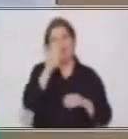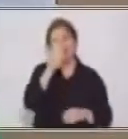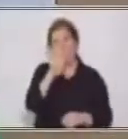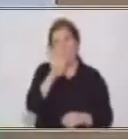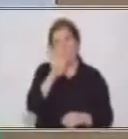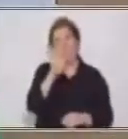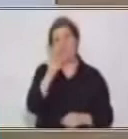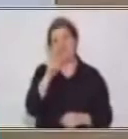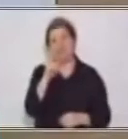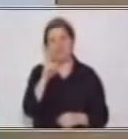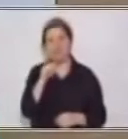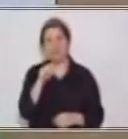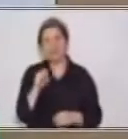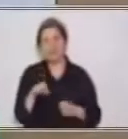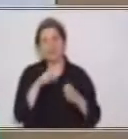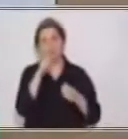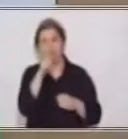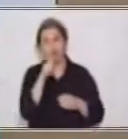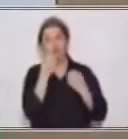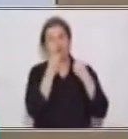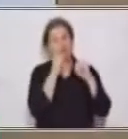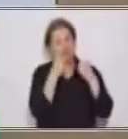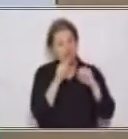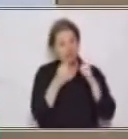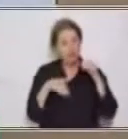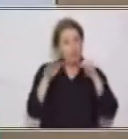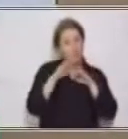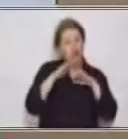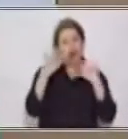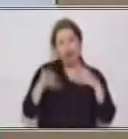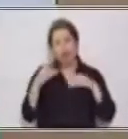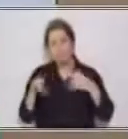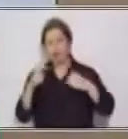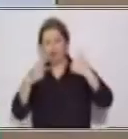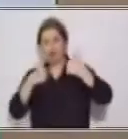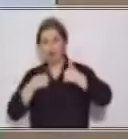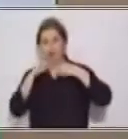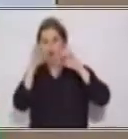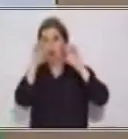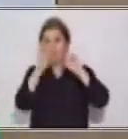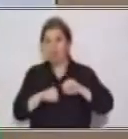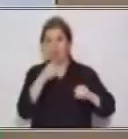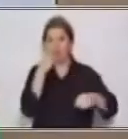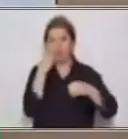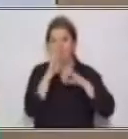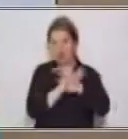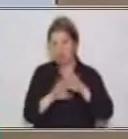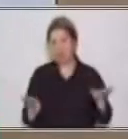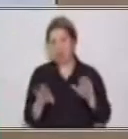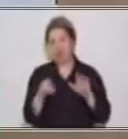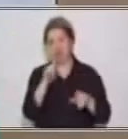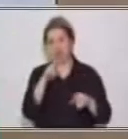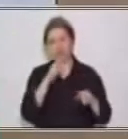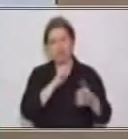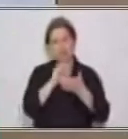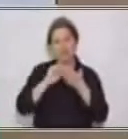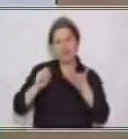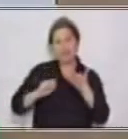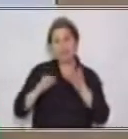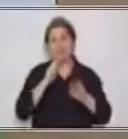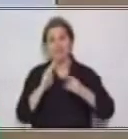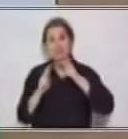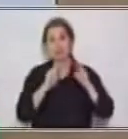4. Si tú vas haciendo esto más rápido que yo, puedes terminarlo y escribes tus respuestas en tus hojas de trabajo.